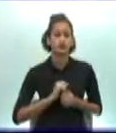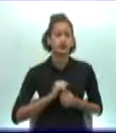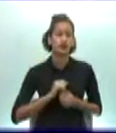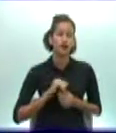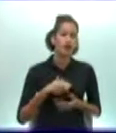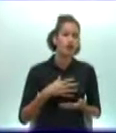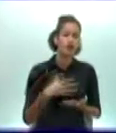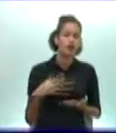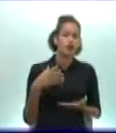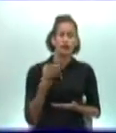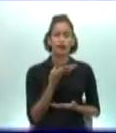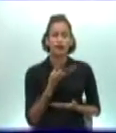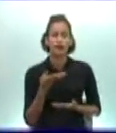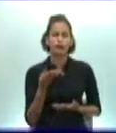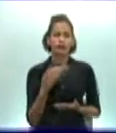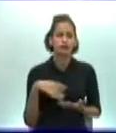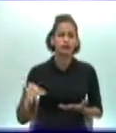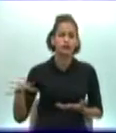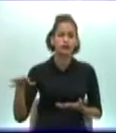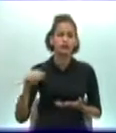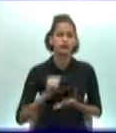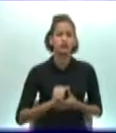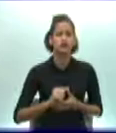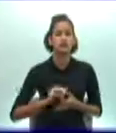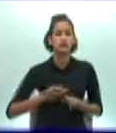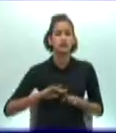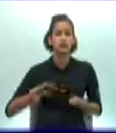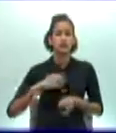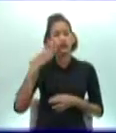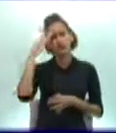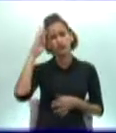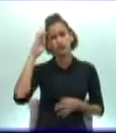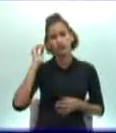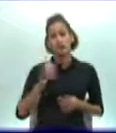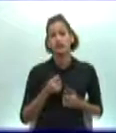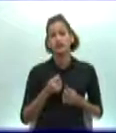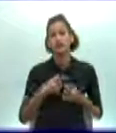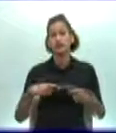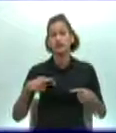kilómetros, separa a Cuba del territorio haitiano.